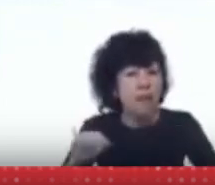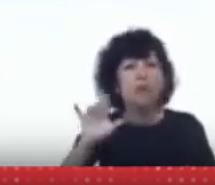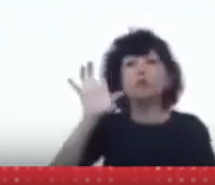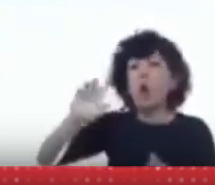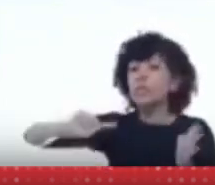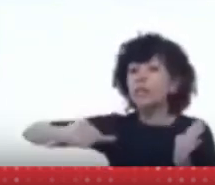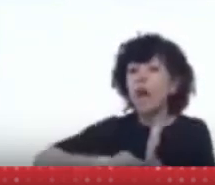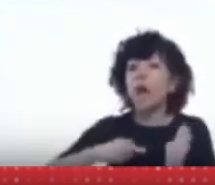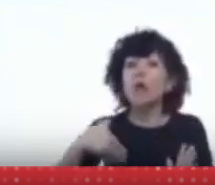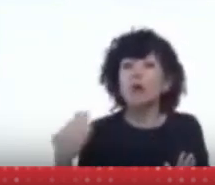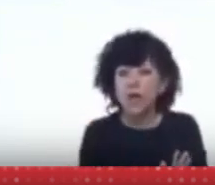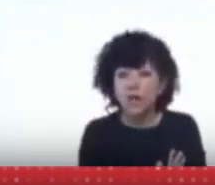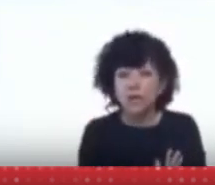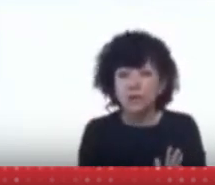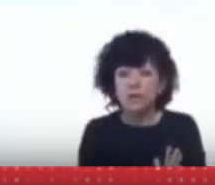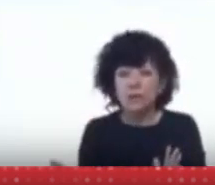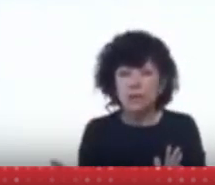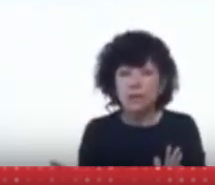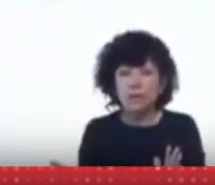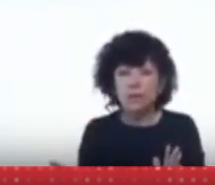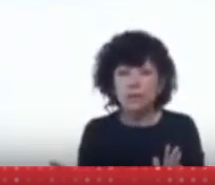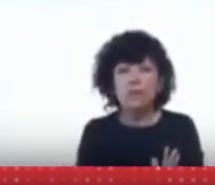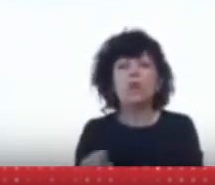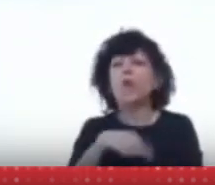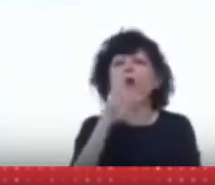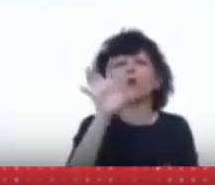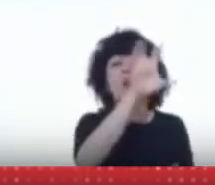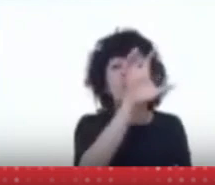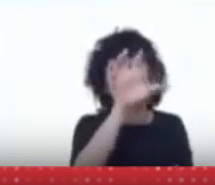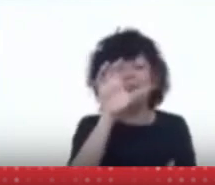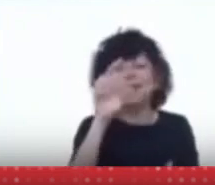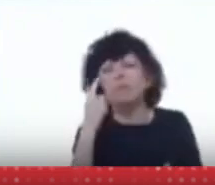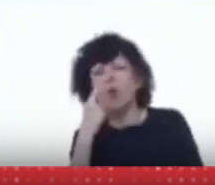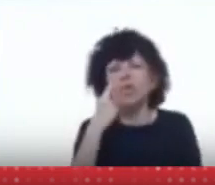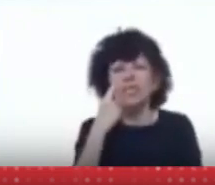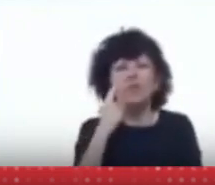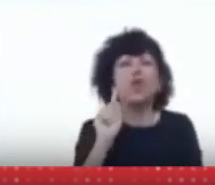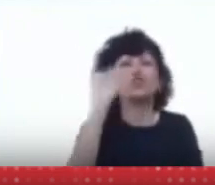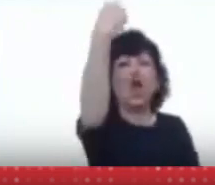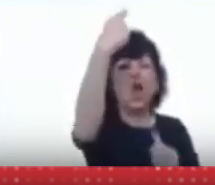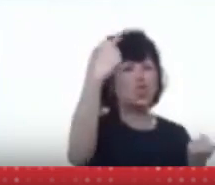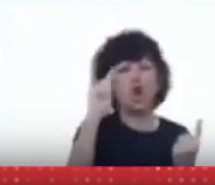ni ninguna otra provincia, ni ningún municipio se salvan solos.